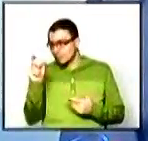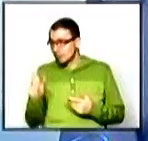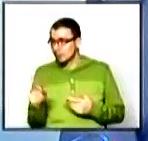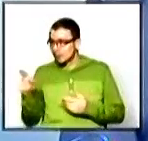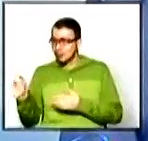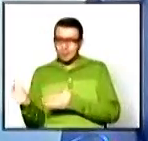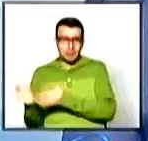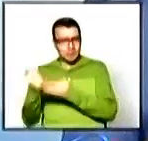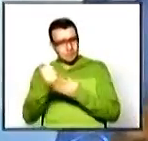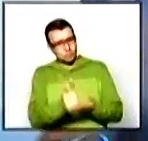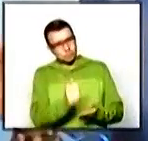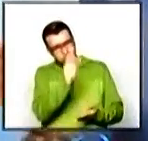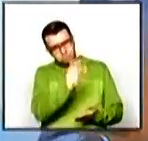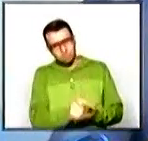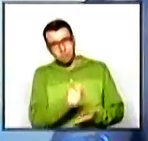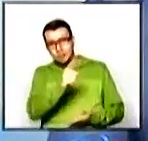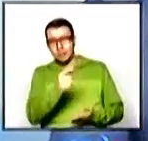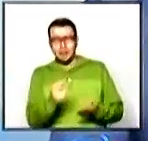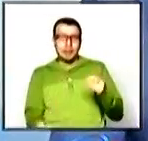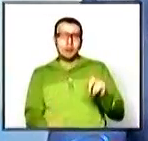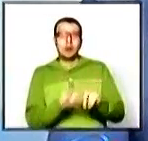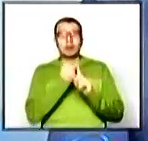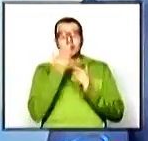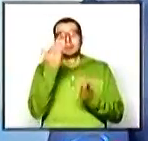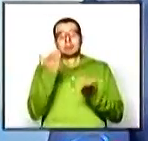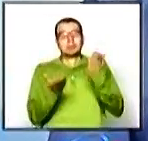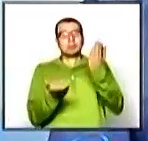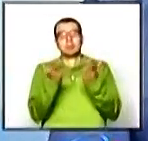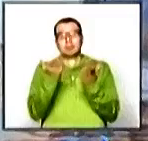para que el paciente encuentre ese equilibrio energético?